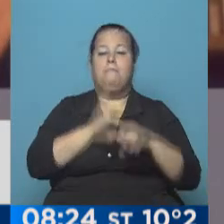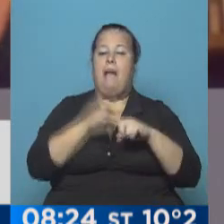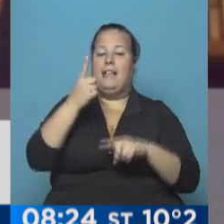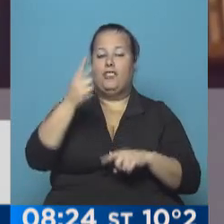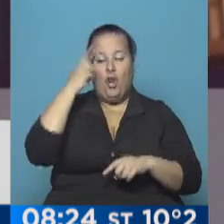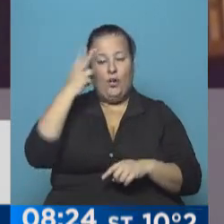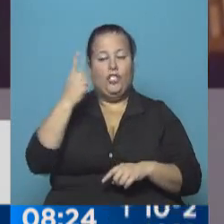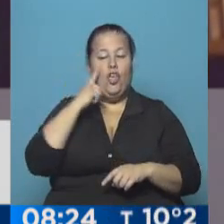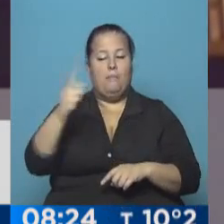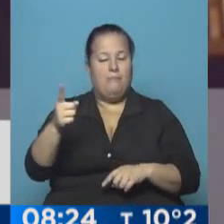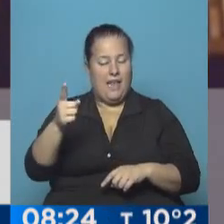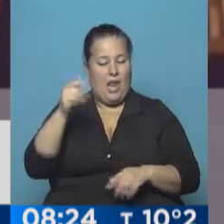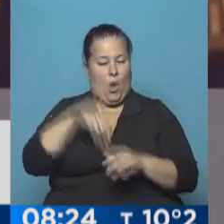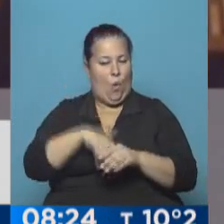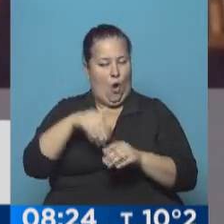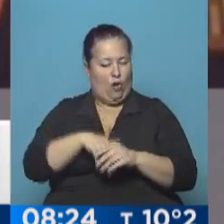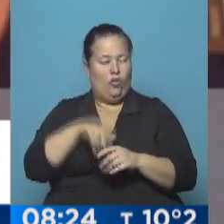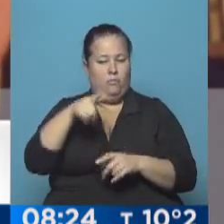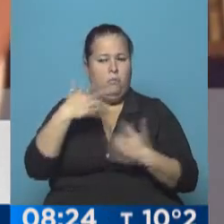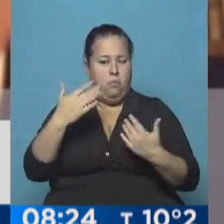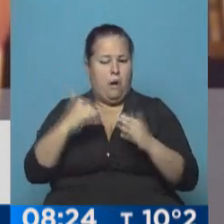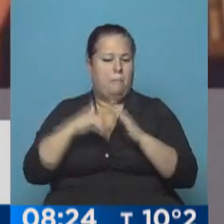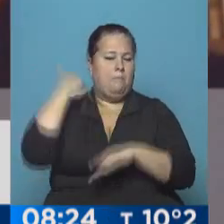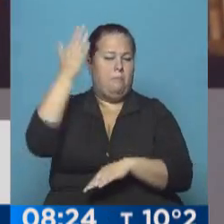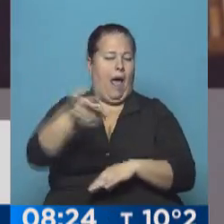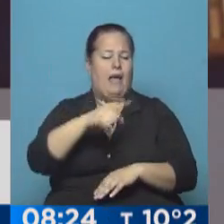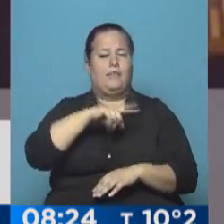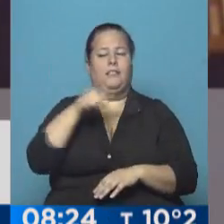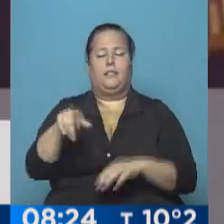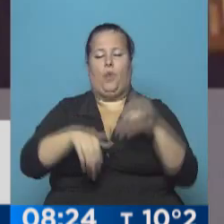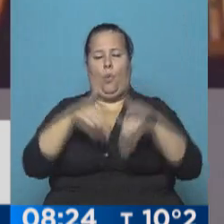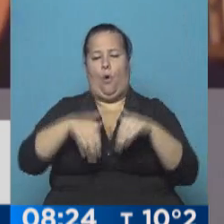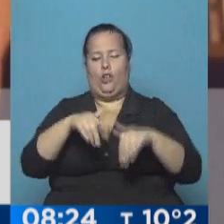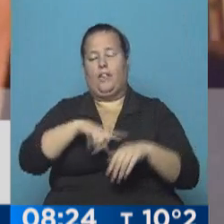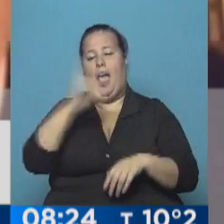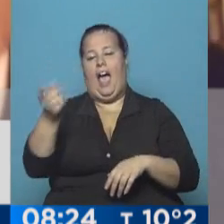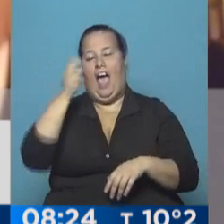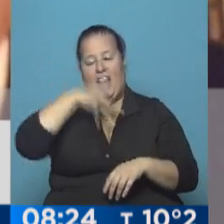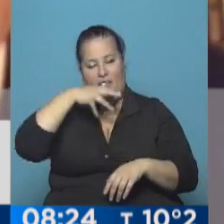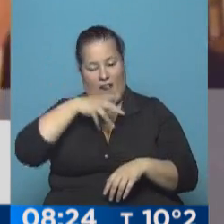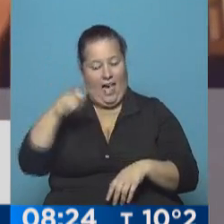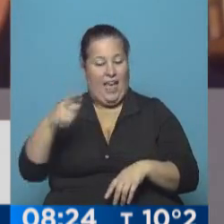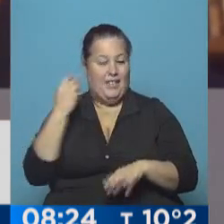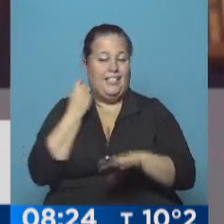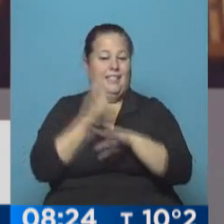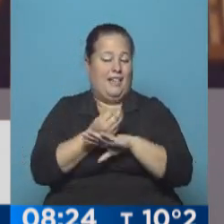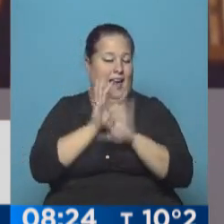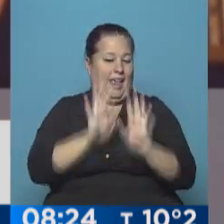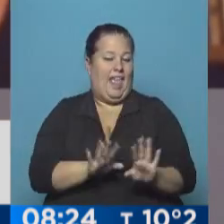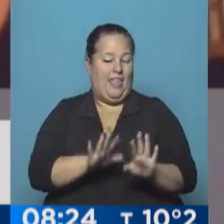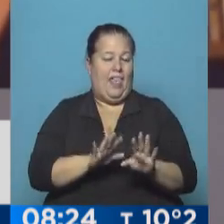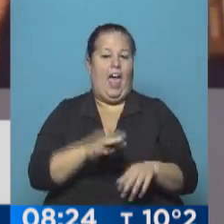192 mil votos estaría superando en votación aníbal fernández que es el candi el que quedó